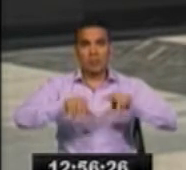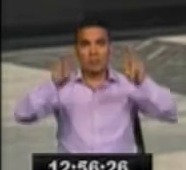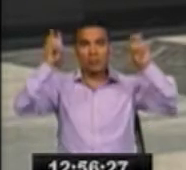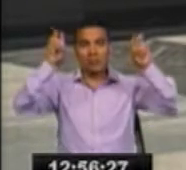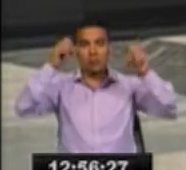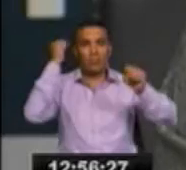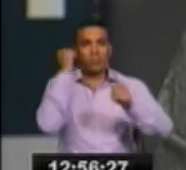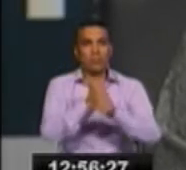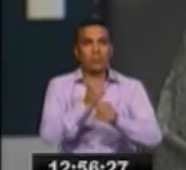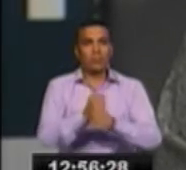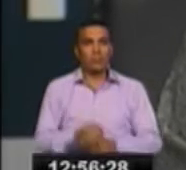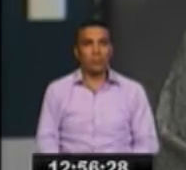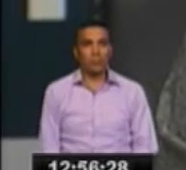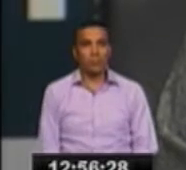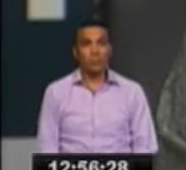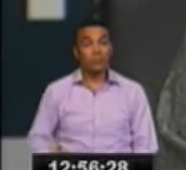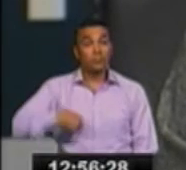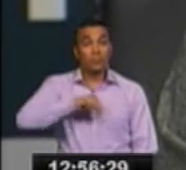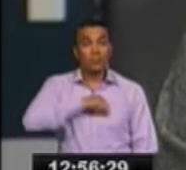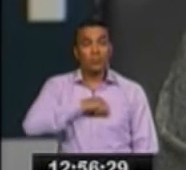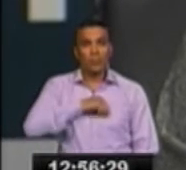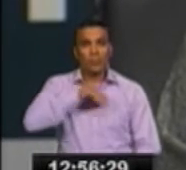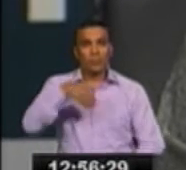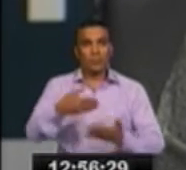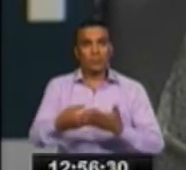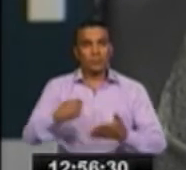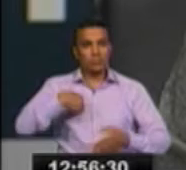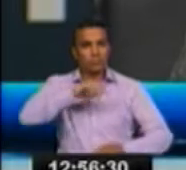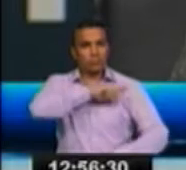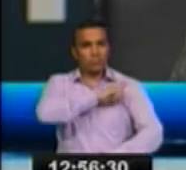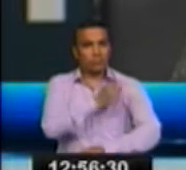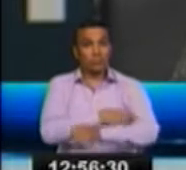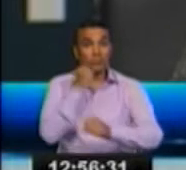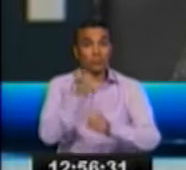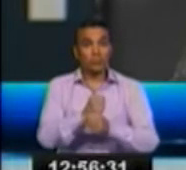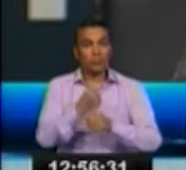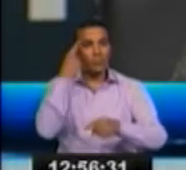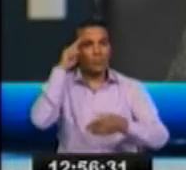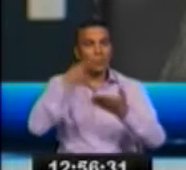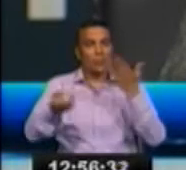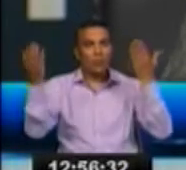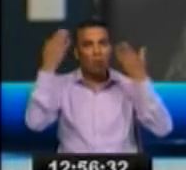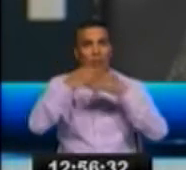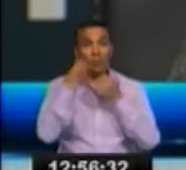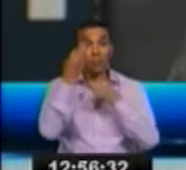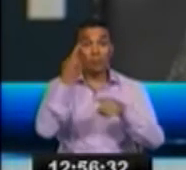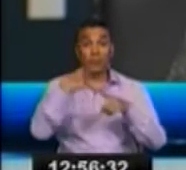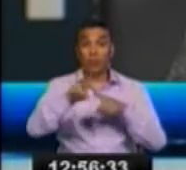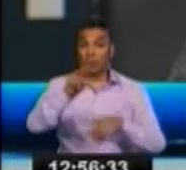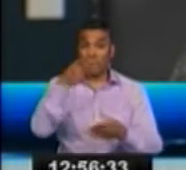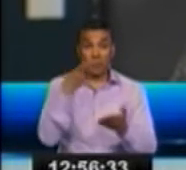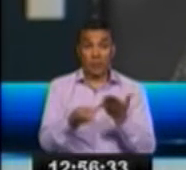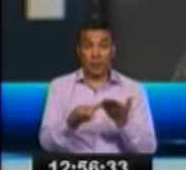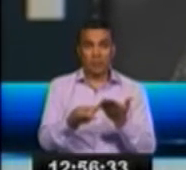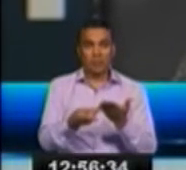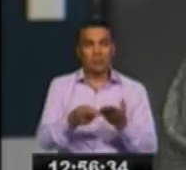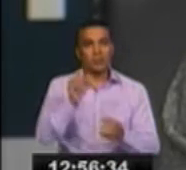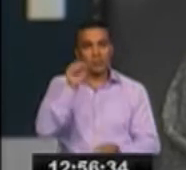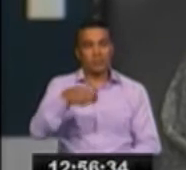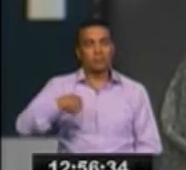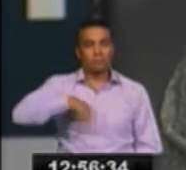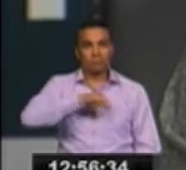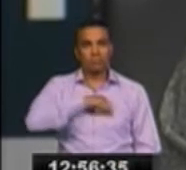de trabajo. Pretendemos ponerle toda nuestra energía para terminar el informe, pero si eso no sucediera, sí